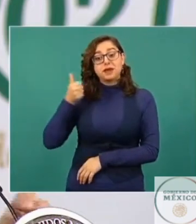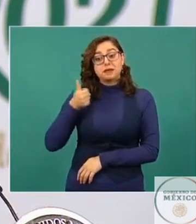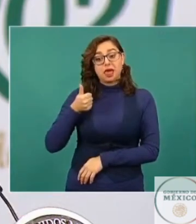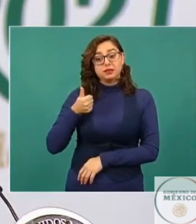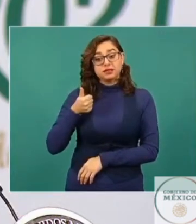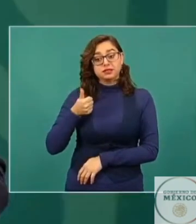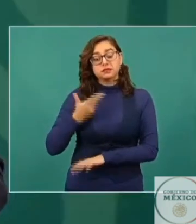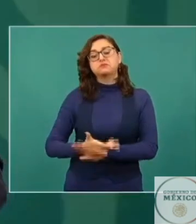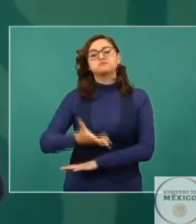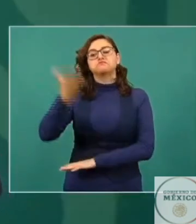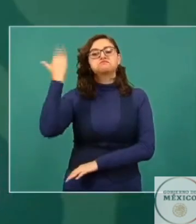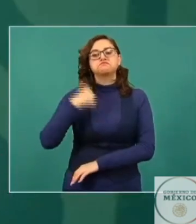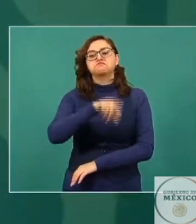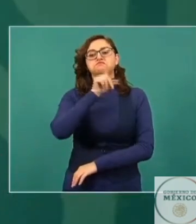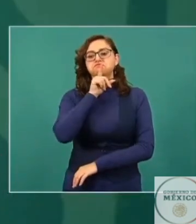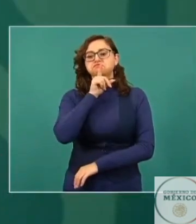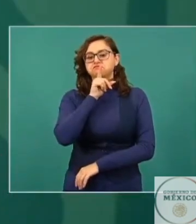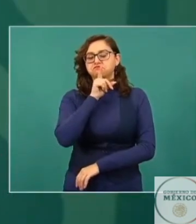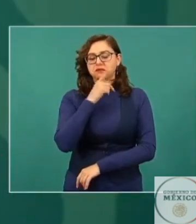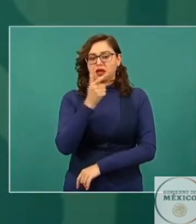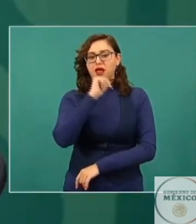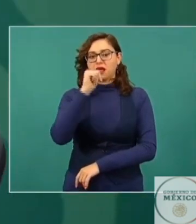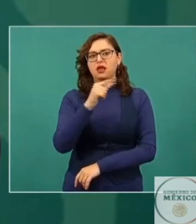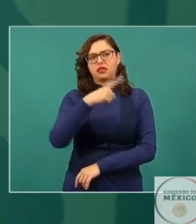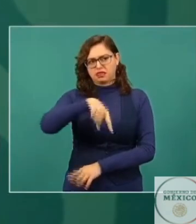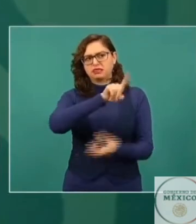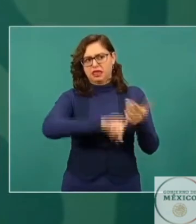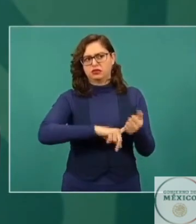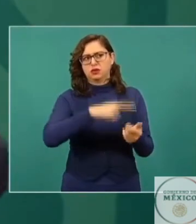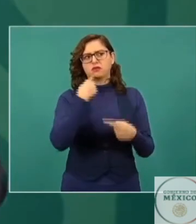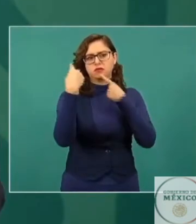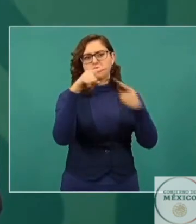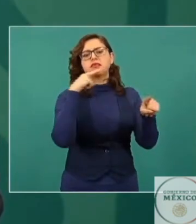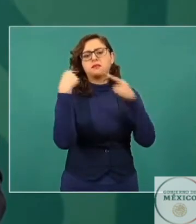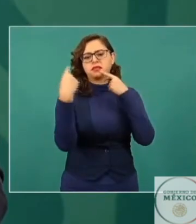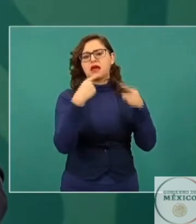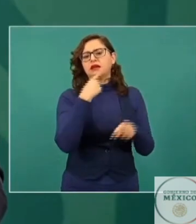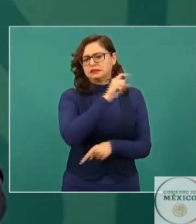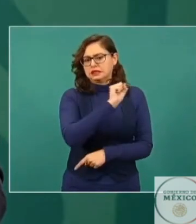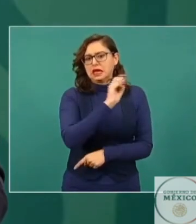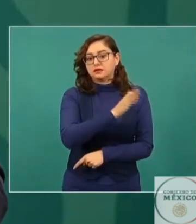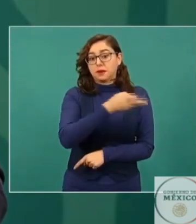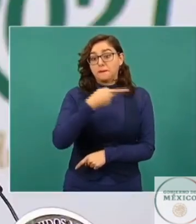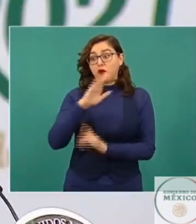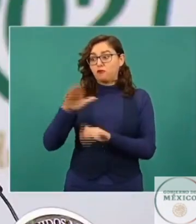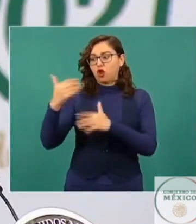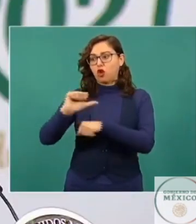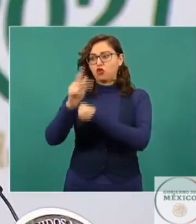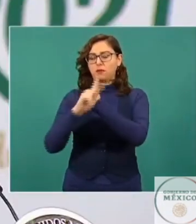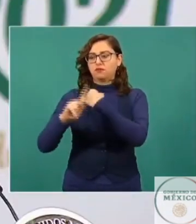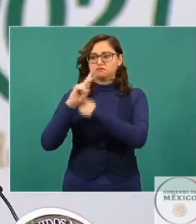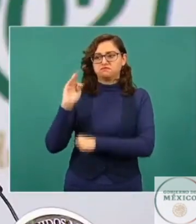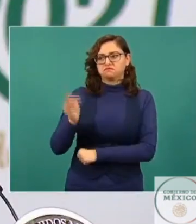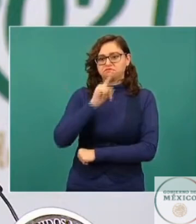domésticas. Bueno, ¿qué ha pasado con esta demanda y en qué consiste? Es una demanda presentada por México contra